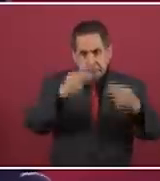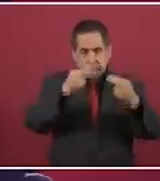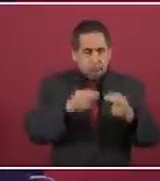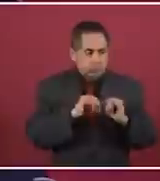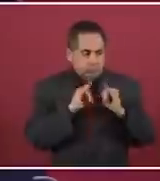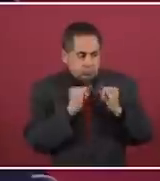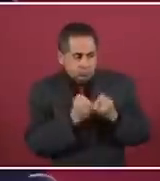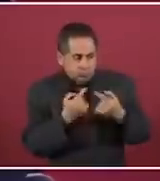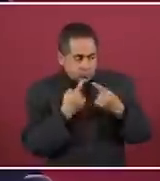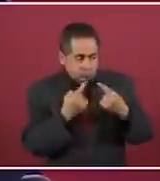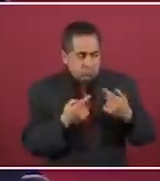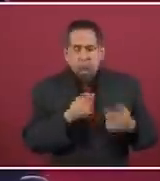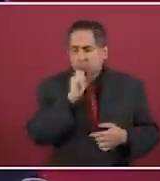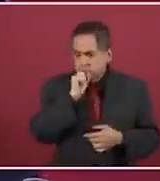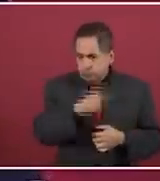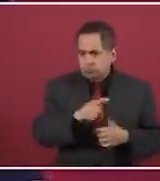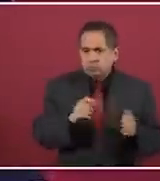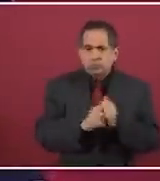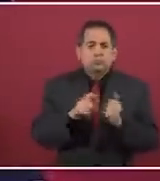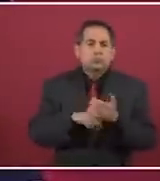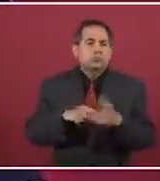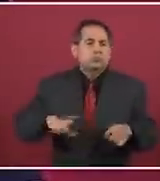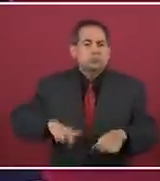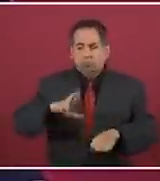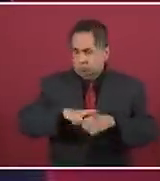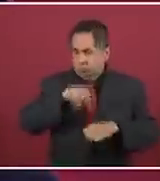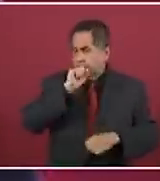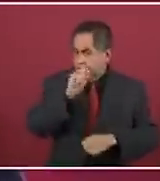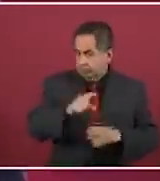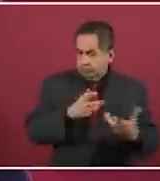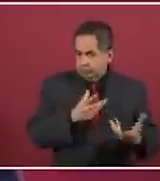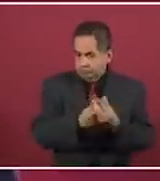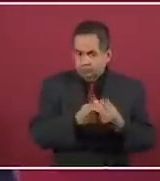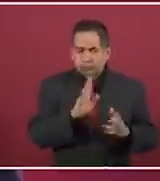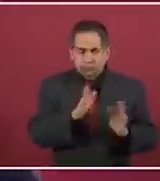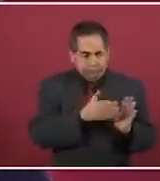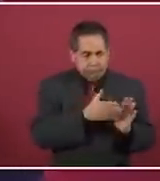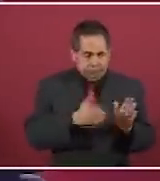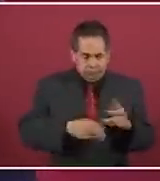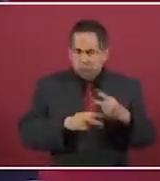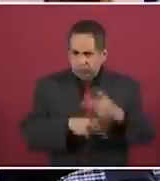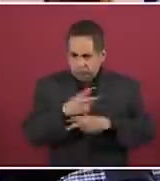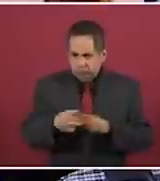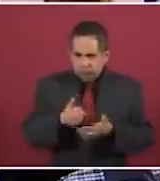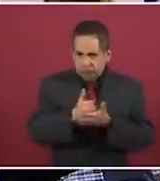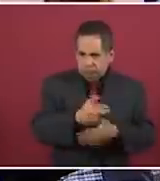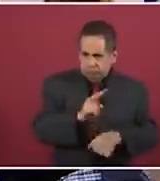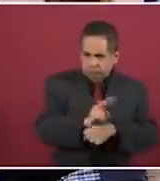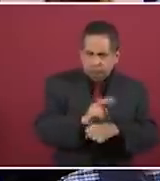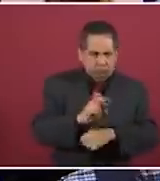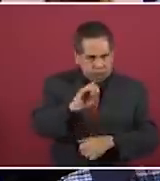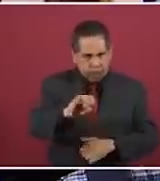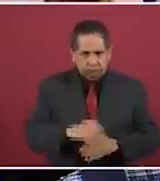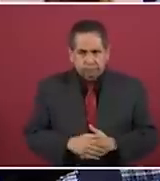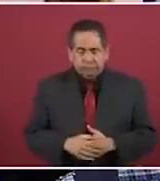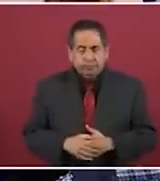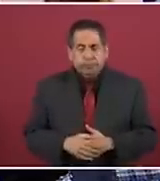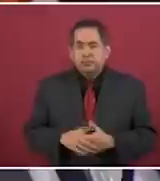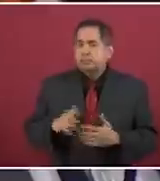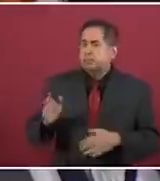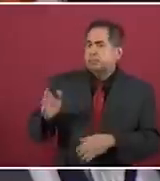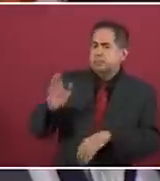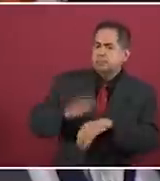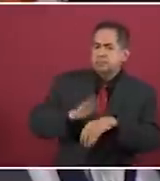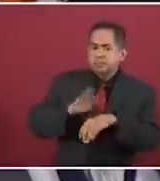y también, desde luego, con el gobernador, pero vamos a ayudar. Sobre todo porque lo que comentan es lo